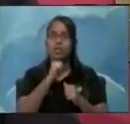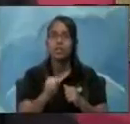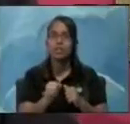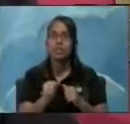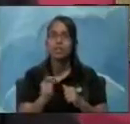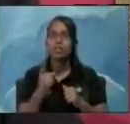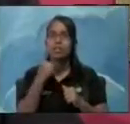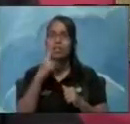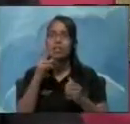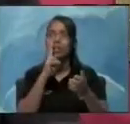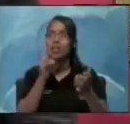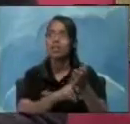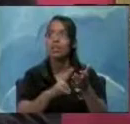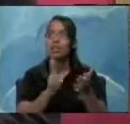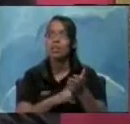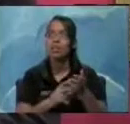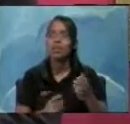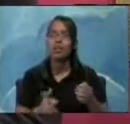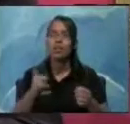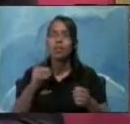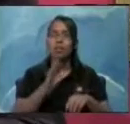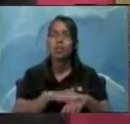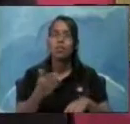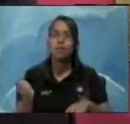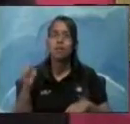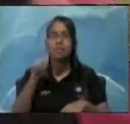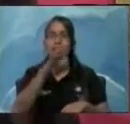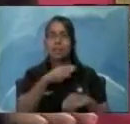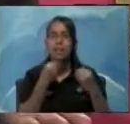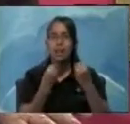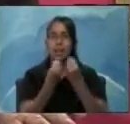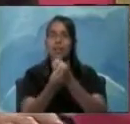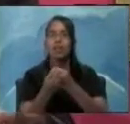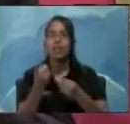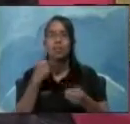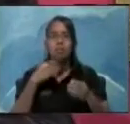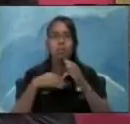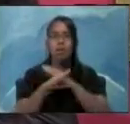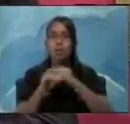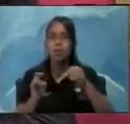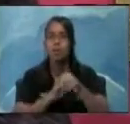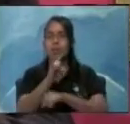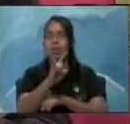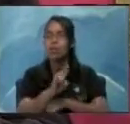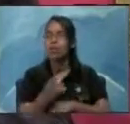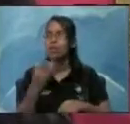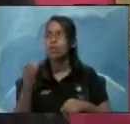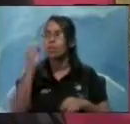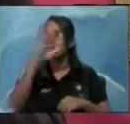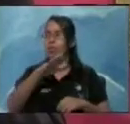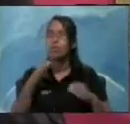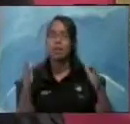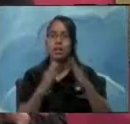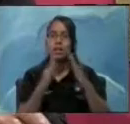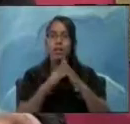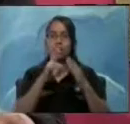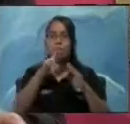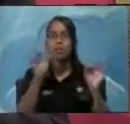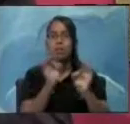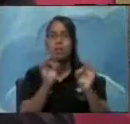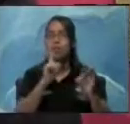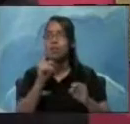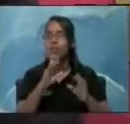de verdad hermano porque si está al lado Ahí vamos viajando y no se habla o estamos en casa dos nada más y no